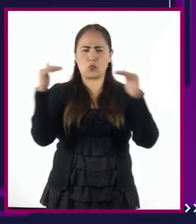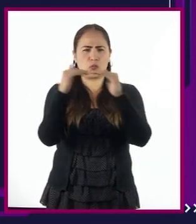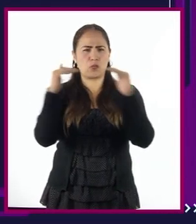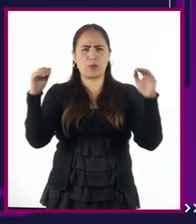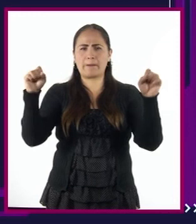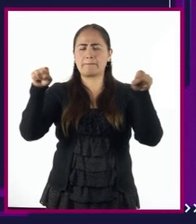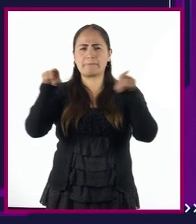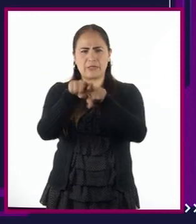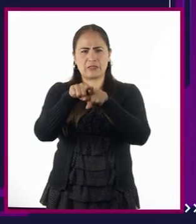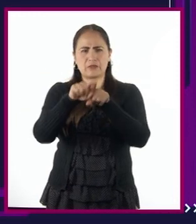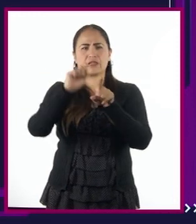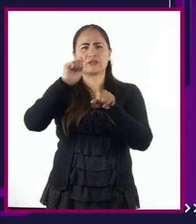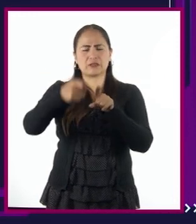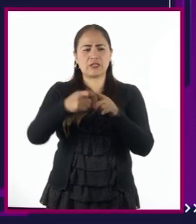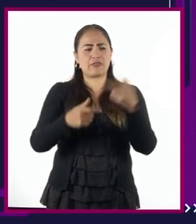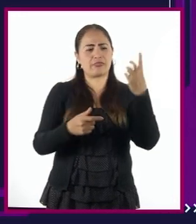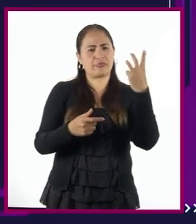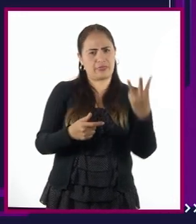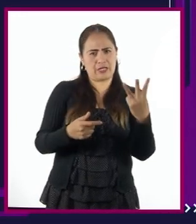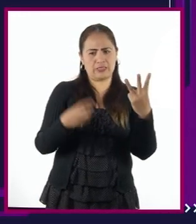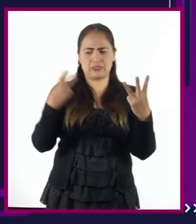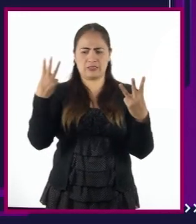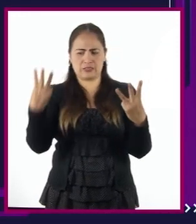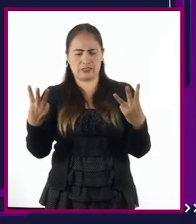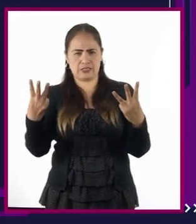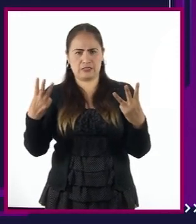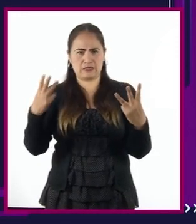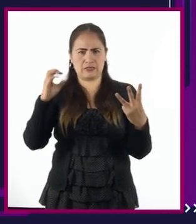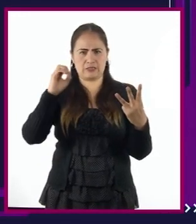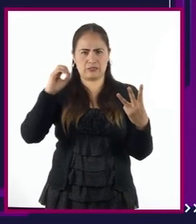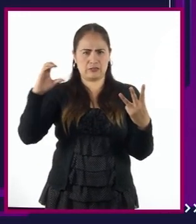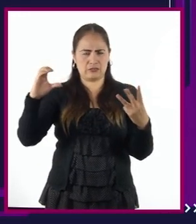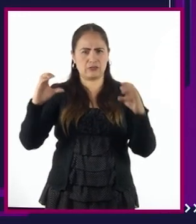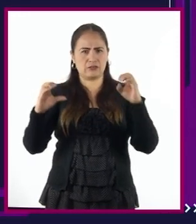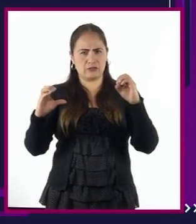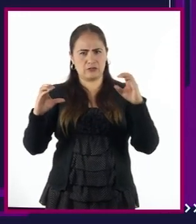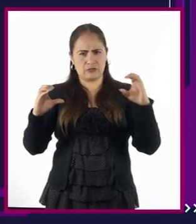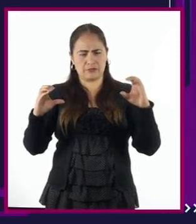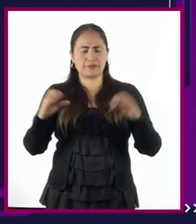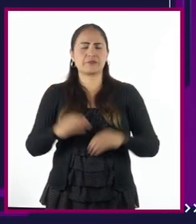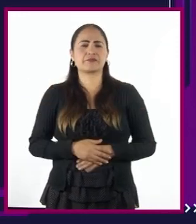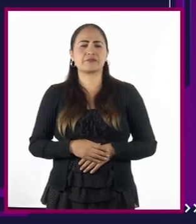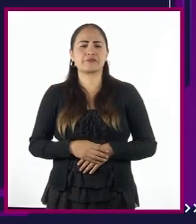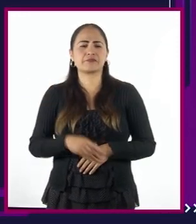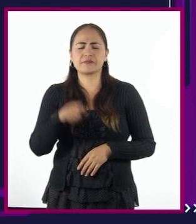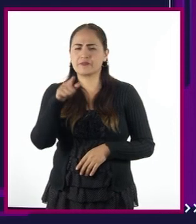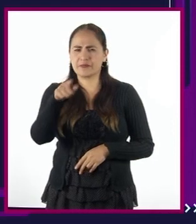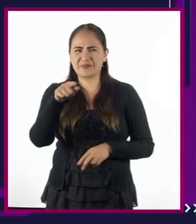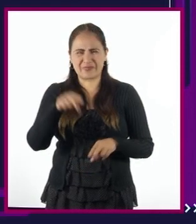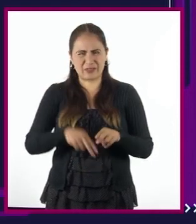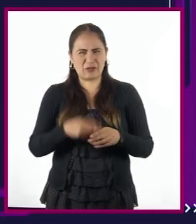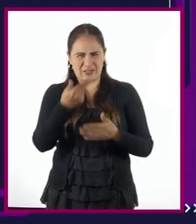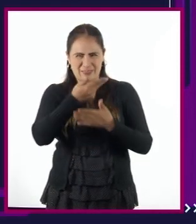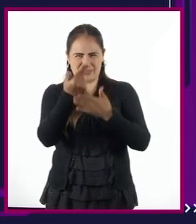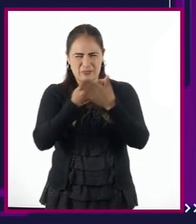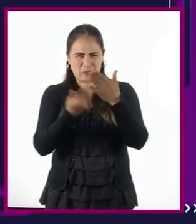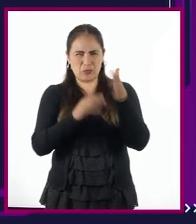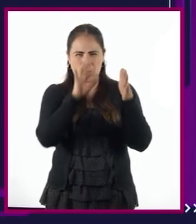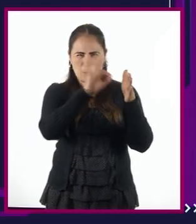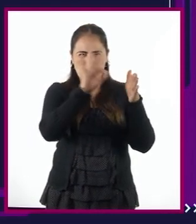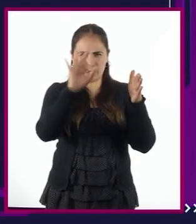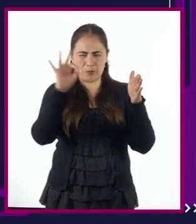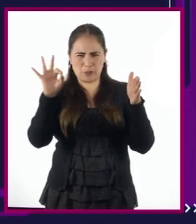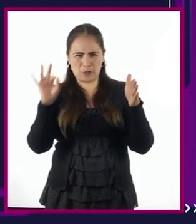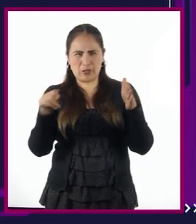temperatura que fue desde 3 grados Celsius. Esta gráfica también nos deja ver que la temperatura